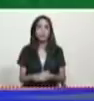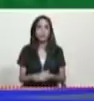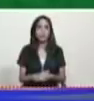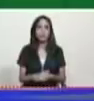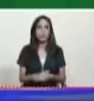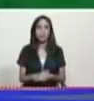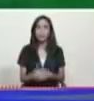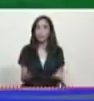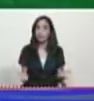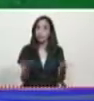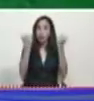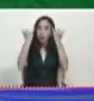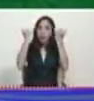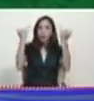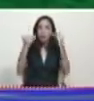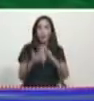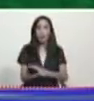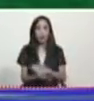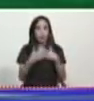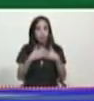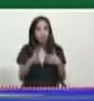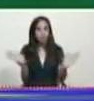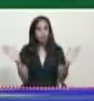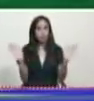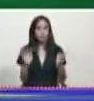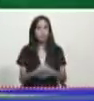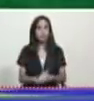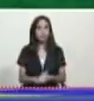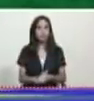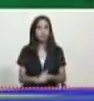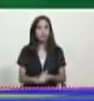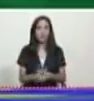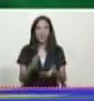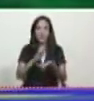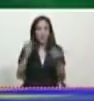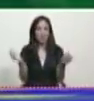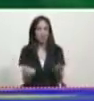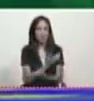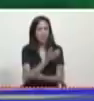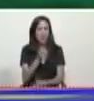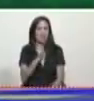esta estrategia abra puertas, derrumbe mentiras,